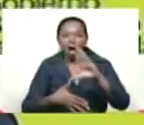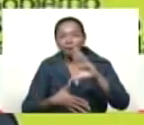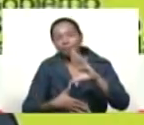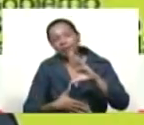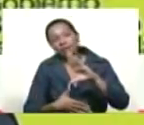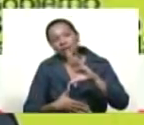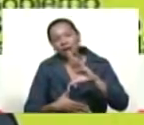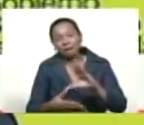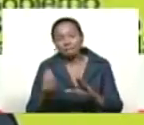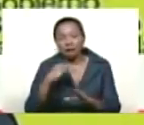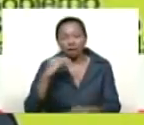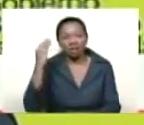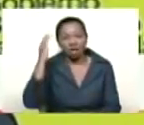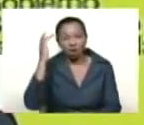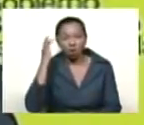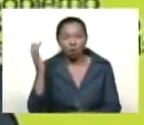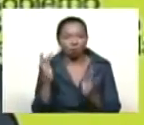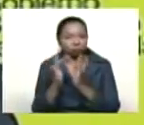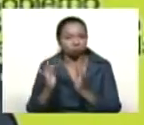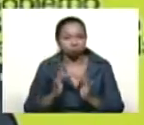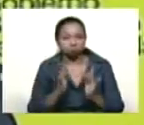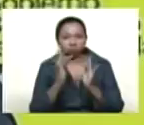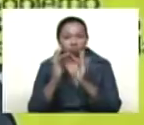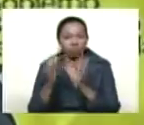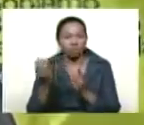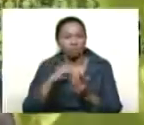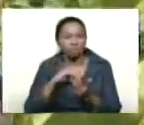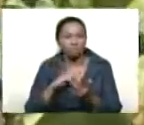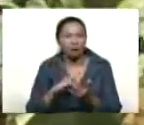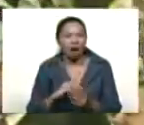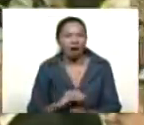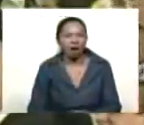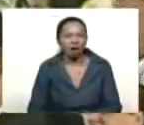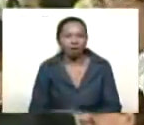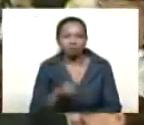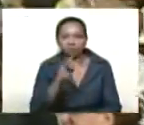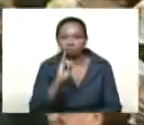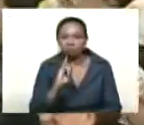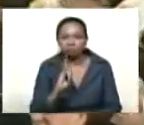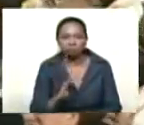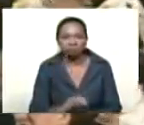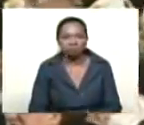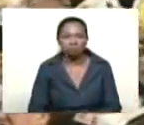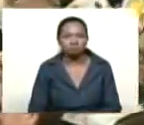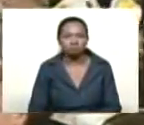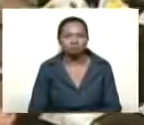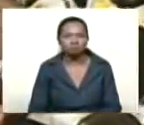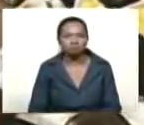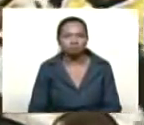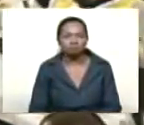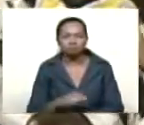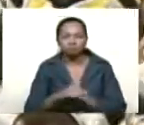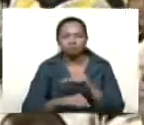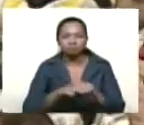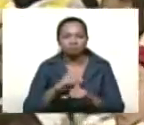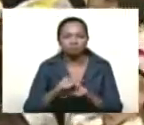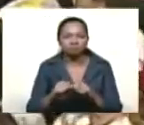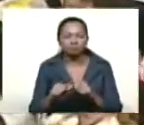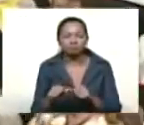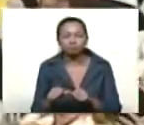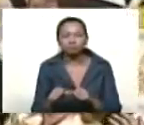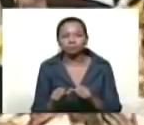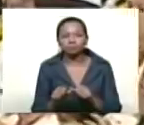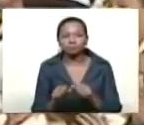se conoció en América Latina y el Caribe, en todo este continente, en el siglo XIX, José Martí.